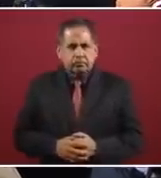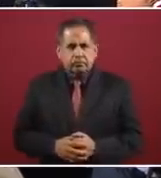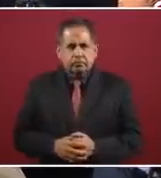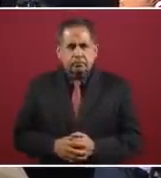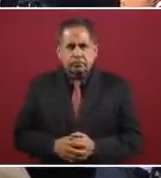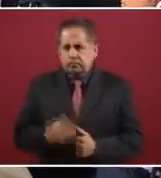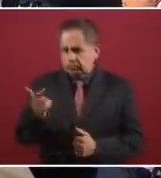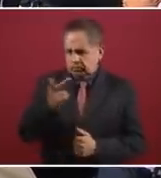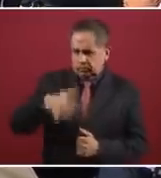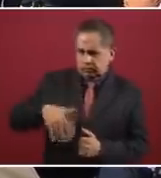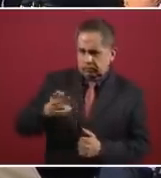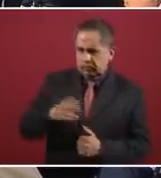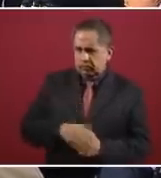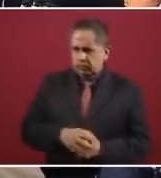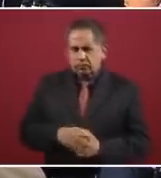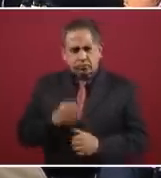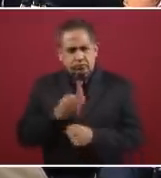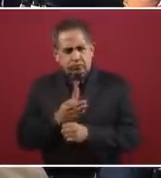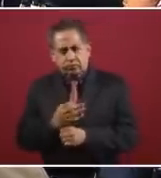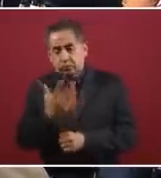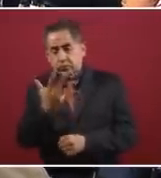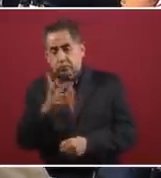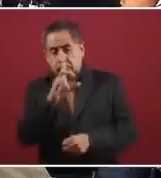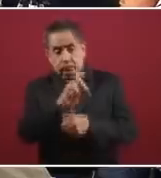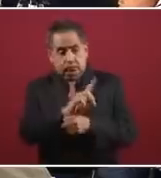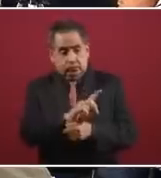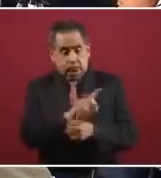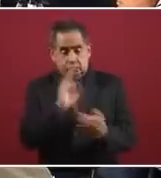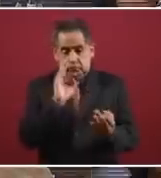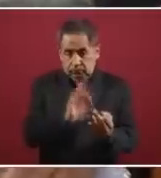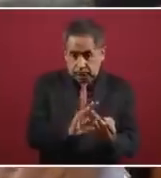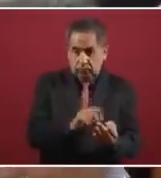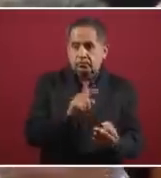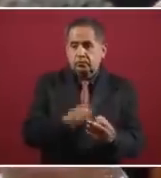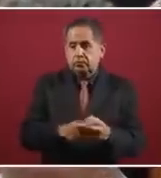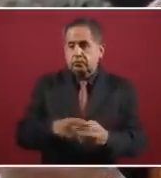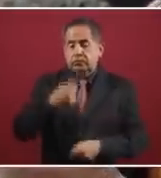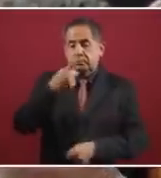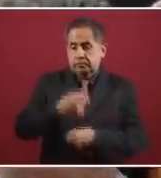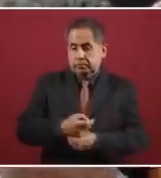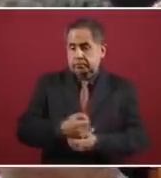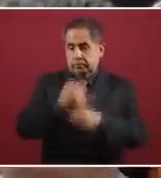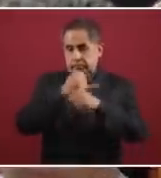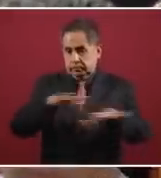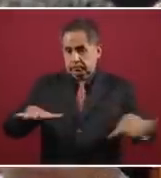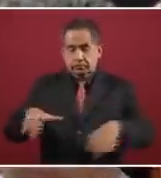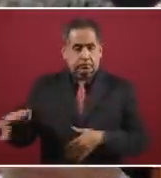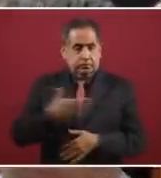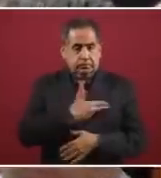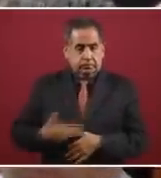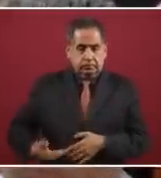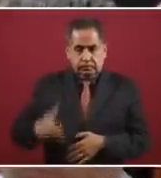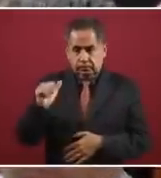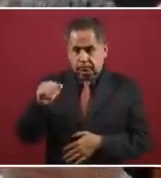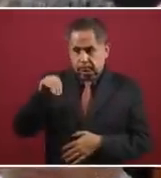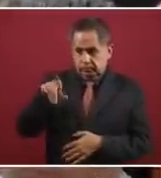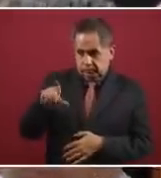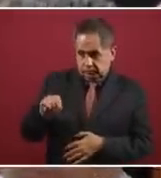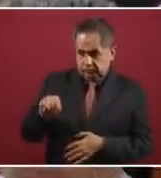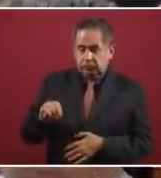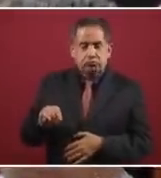a las dos personas. Estamos a 5 días del primer informe del presidente Andrés Manuel López Obrador.